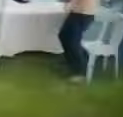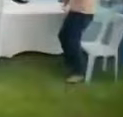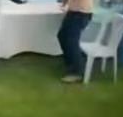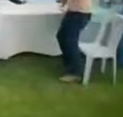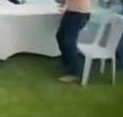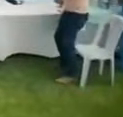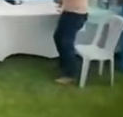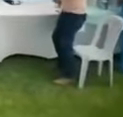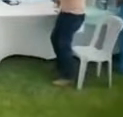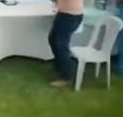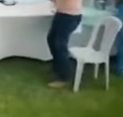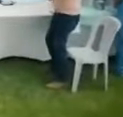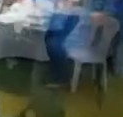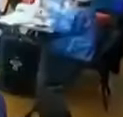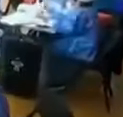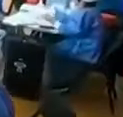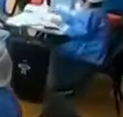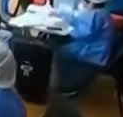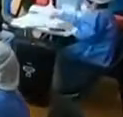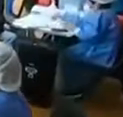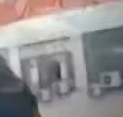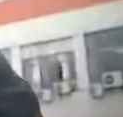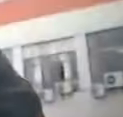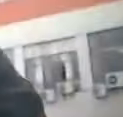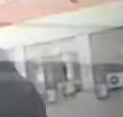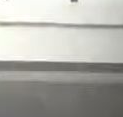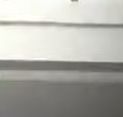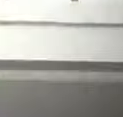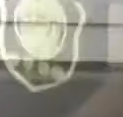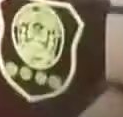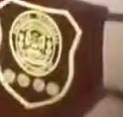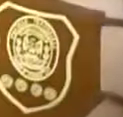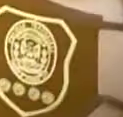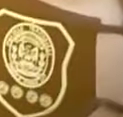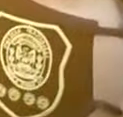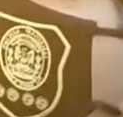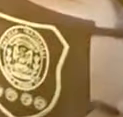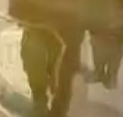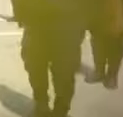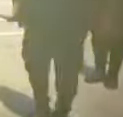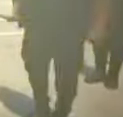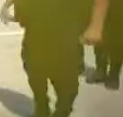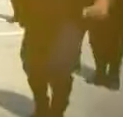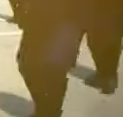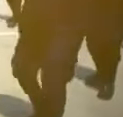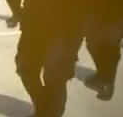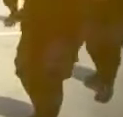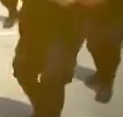trabajando hasta que todos los peruanos estén vacunados. Dios, patria. patria y ley.